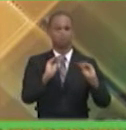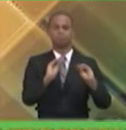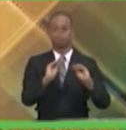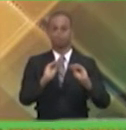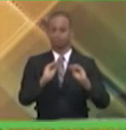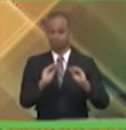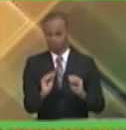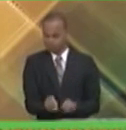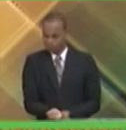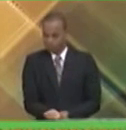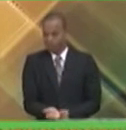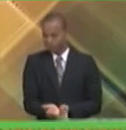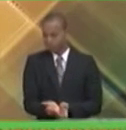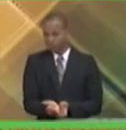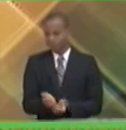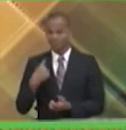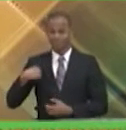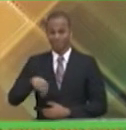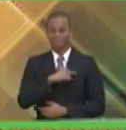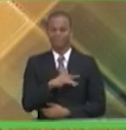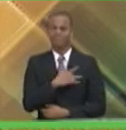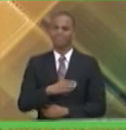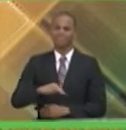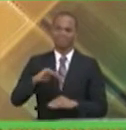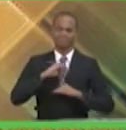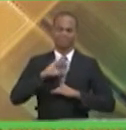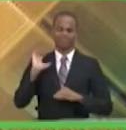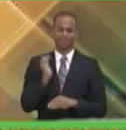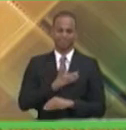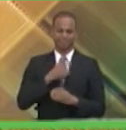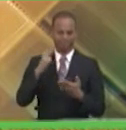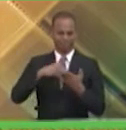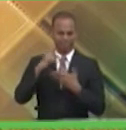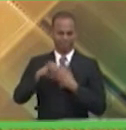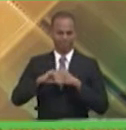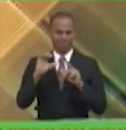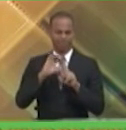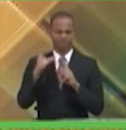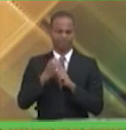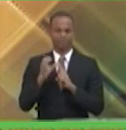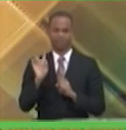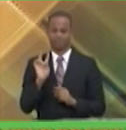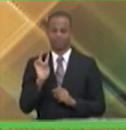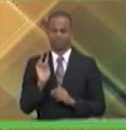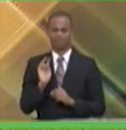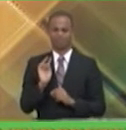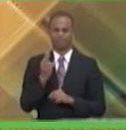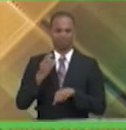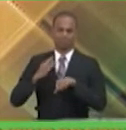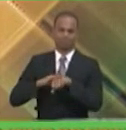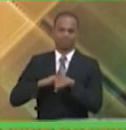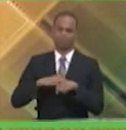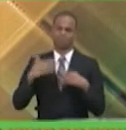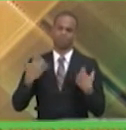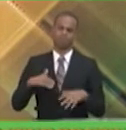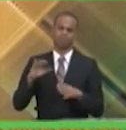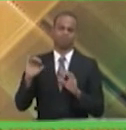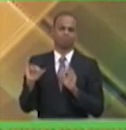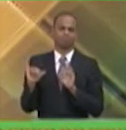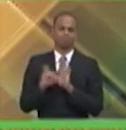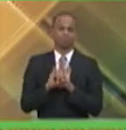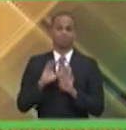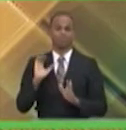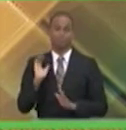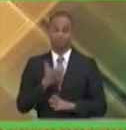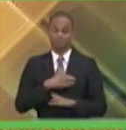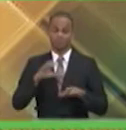gran satisfacción presentar nuestros proyectos culturales de la segunda convocatoria, ya que nos identificamos en él y en